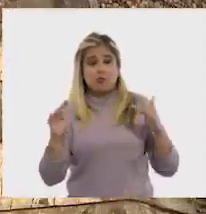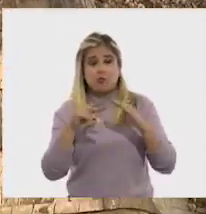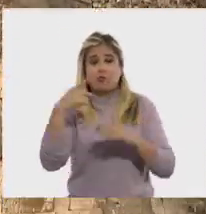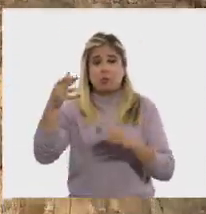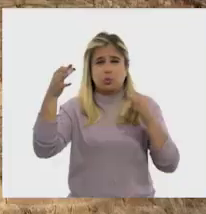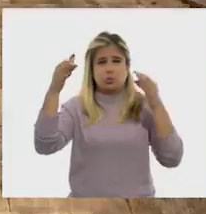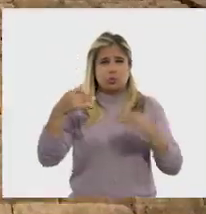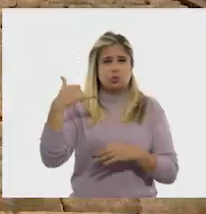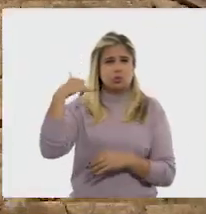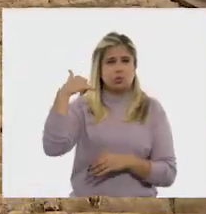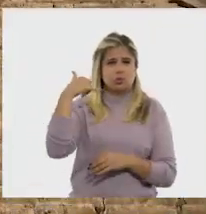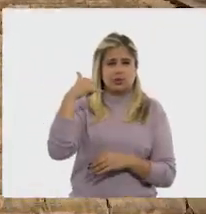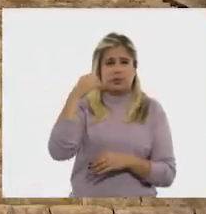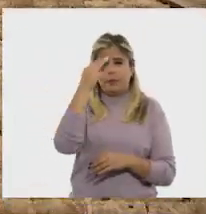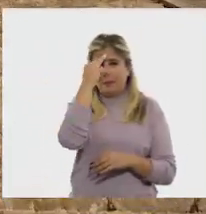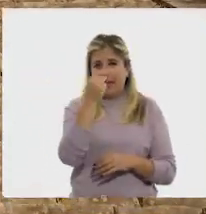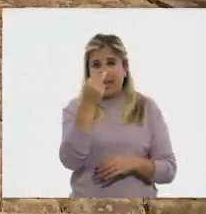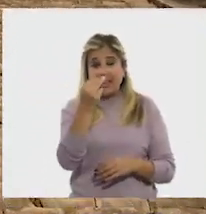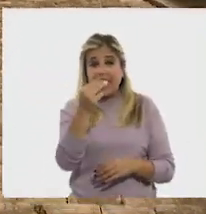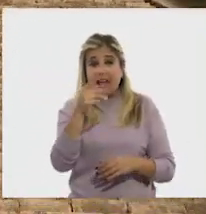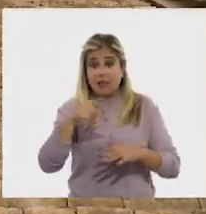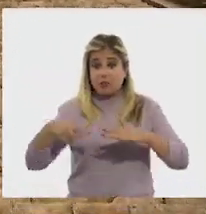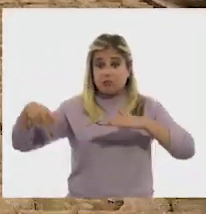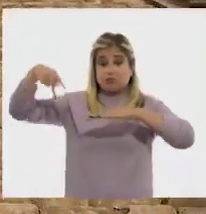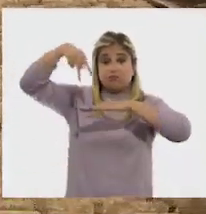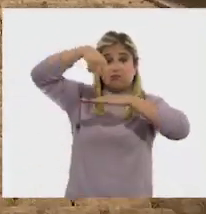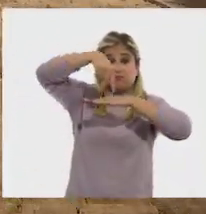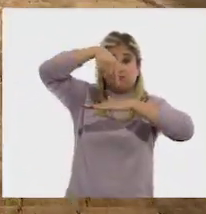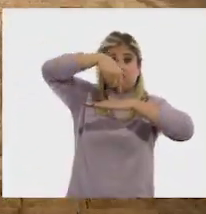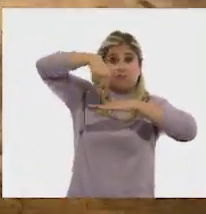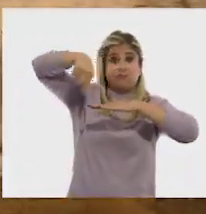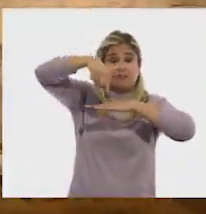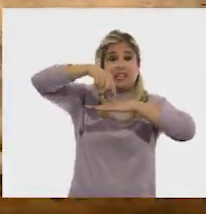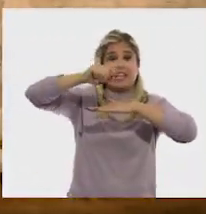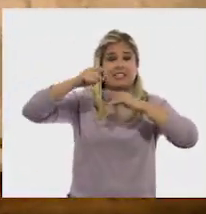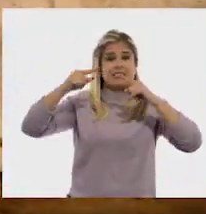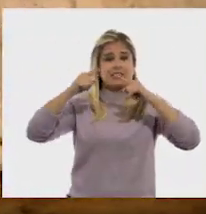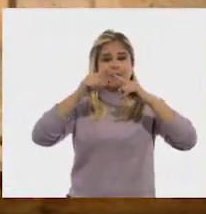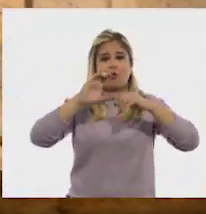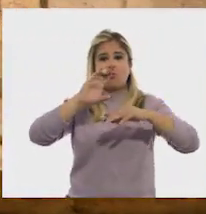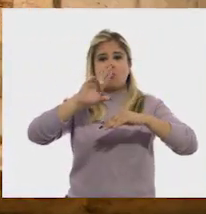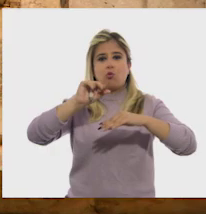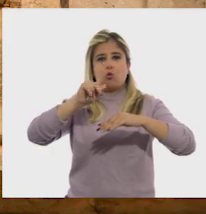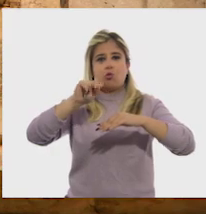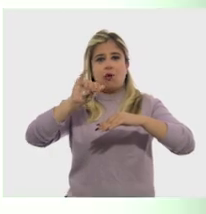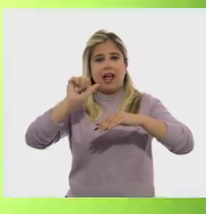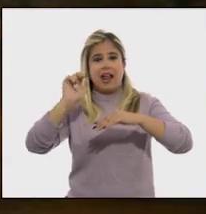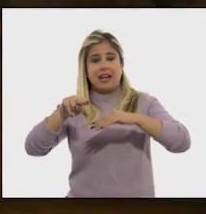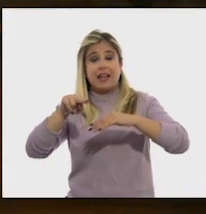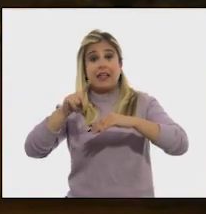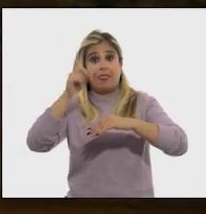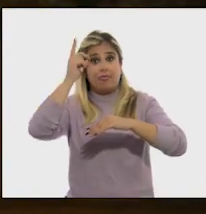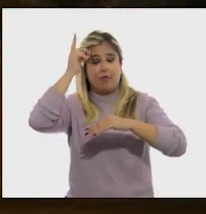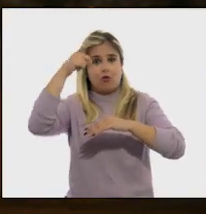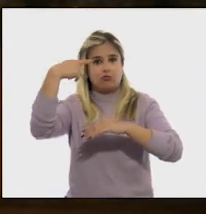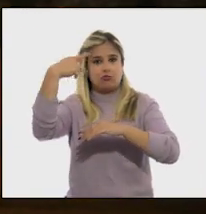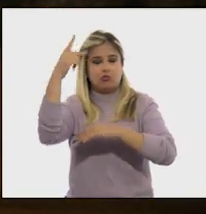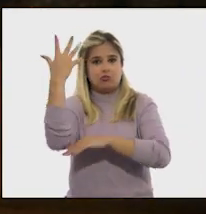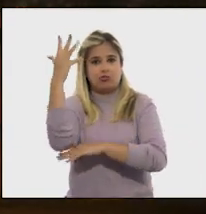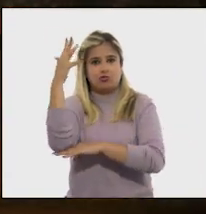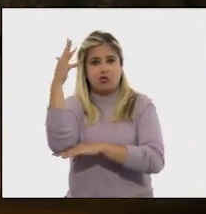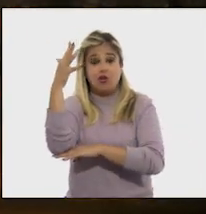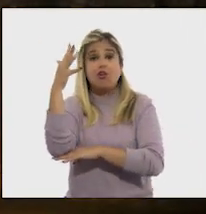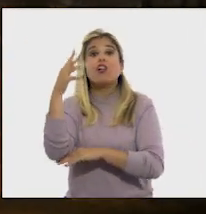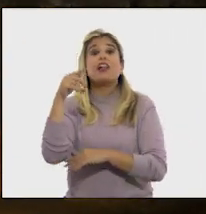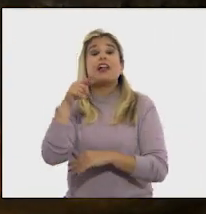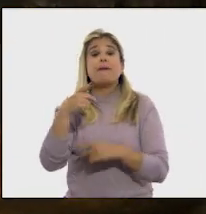yucateca. Y en la cima se encuentra el Templo de Kukulcán, dios del sol. Durante el equinoccio de primavera,